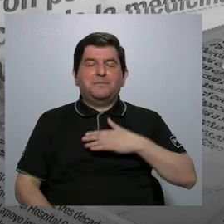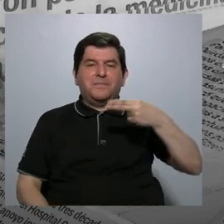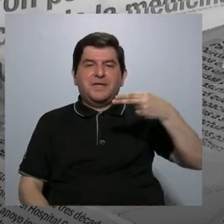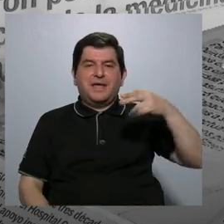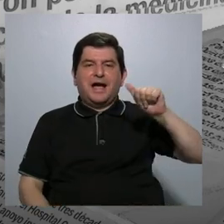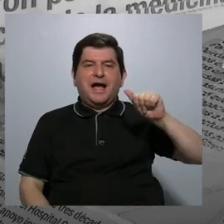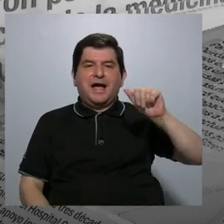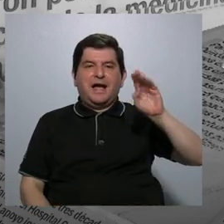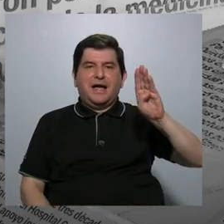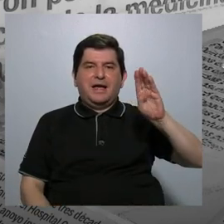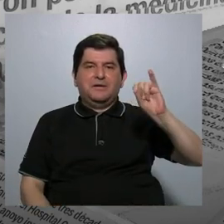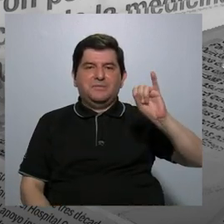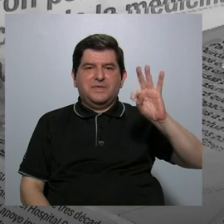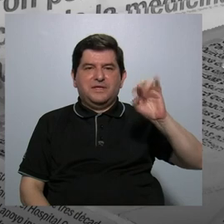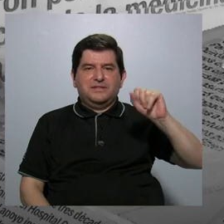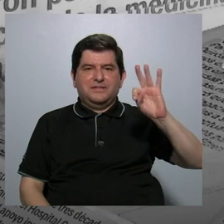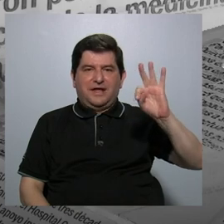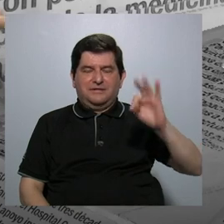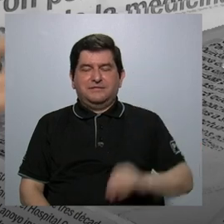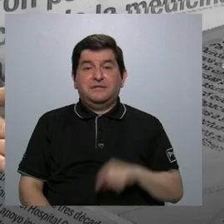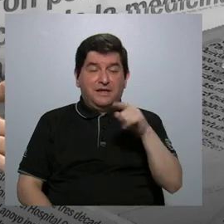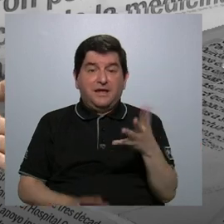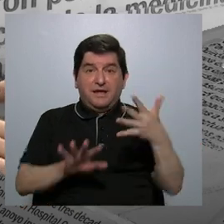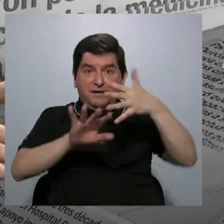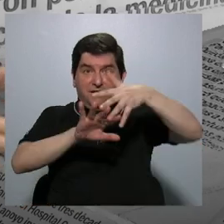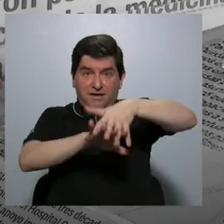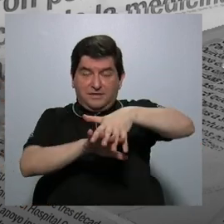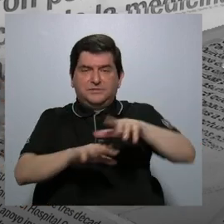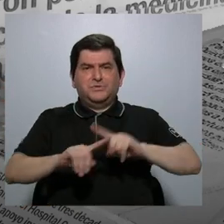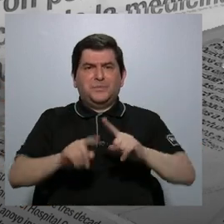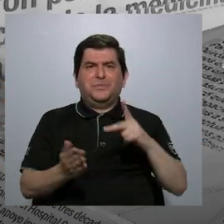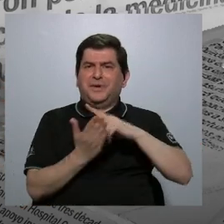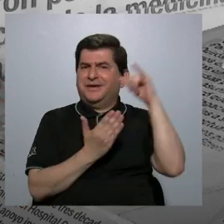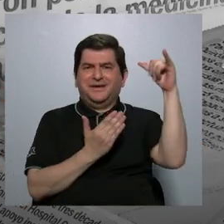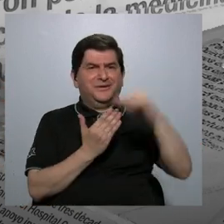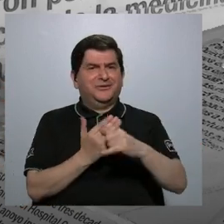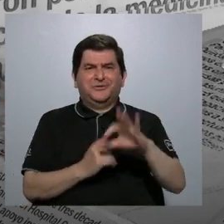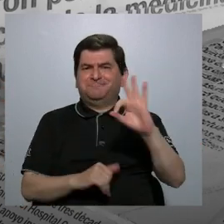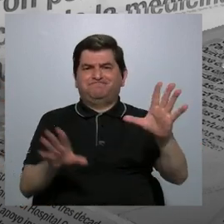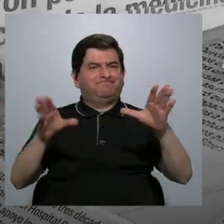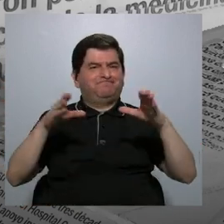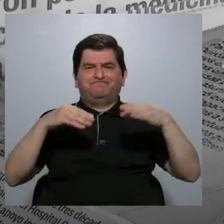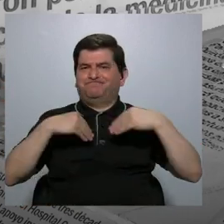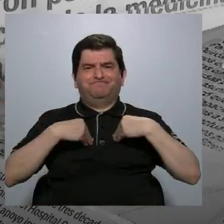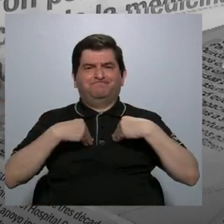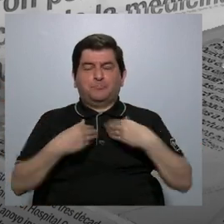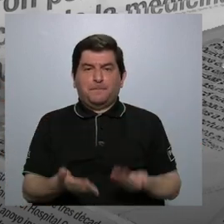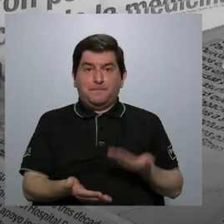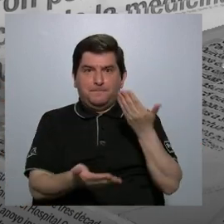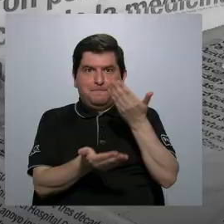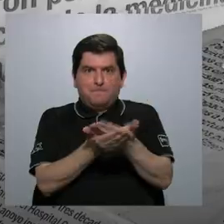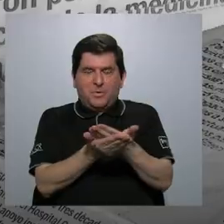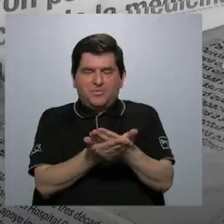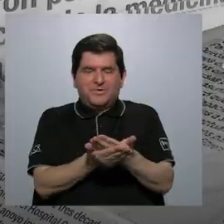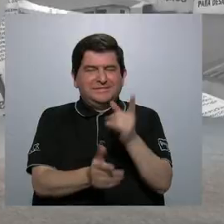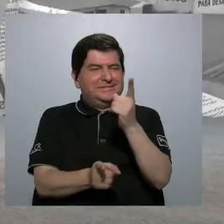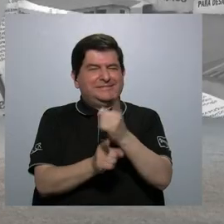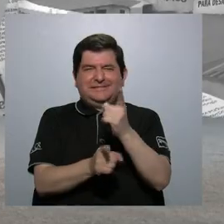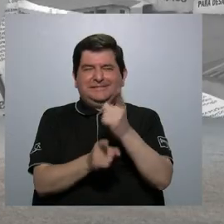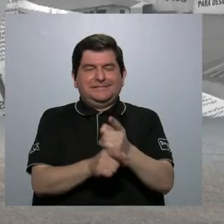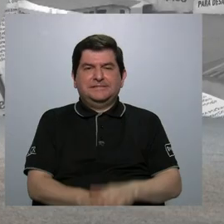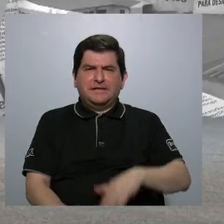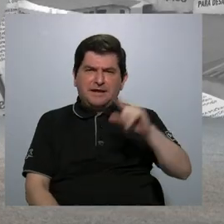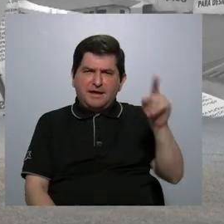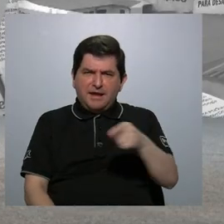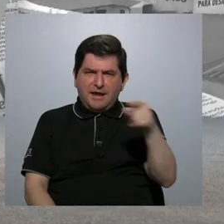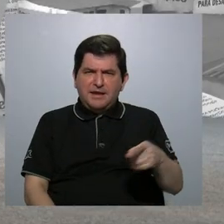era específicamente para hacer esa integración. Lastimosamente el proyecto no fue bien acogido porque la propuesta no era la idónea. Porque